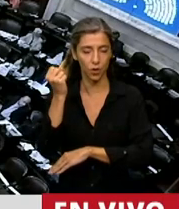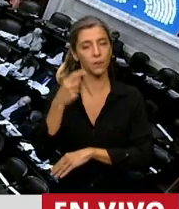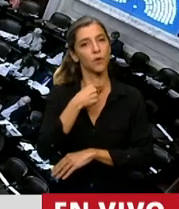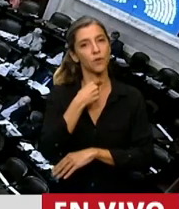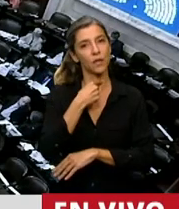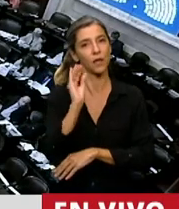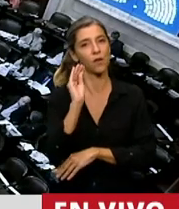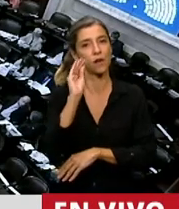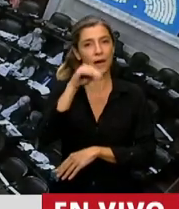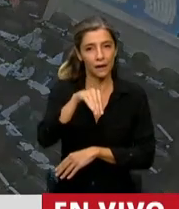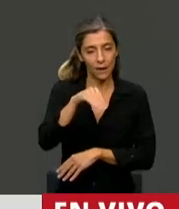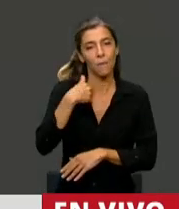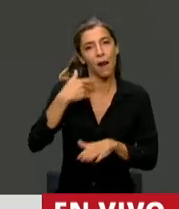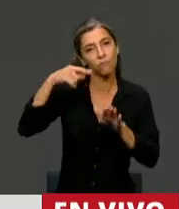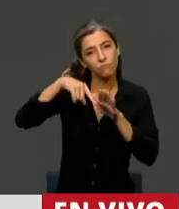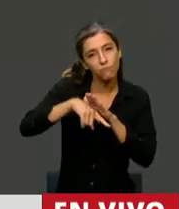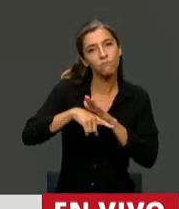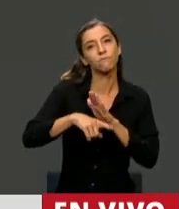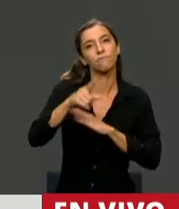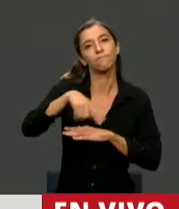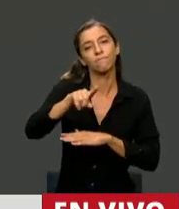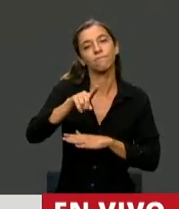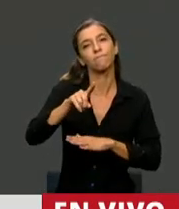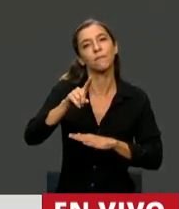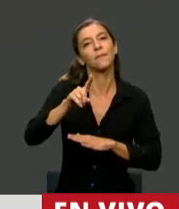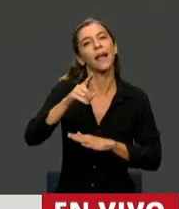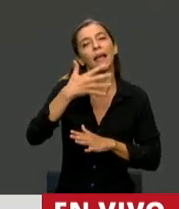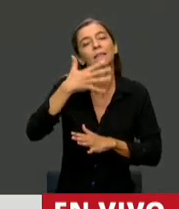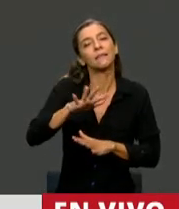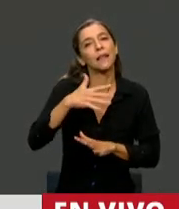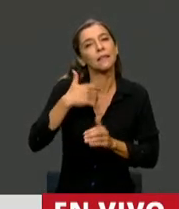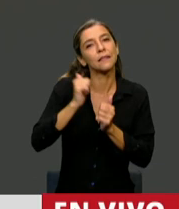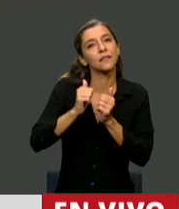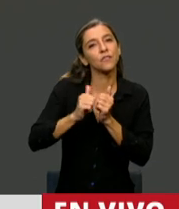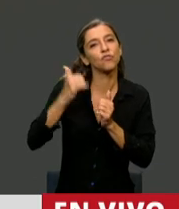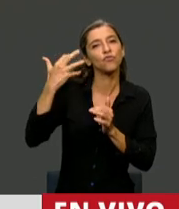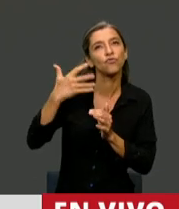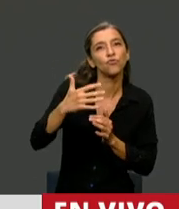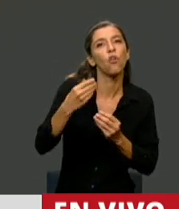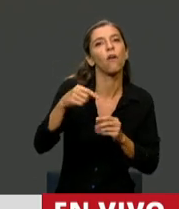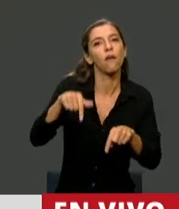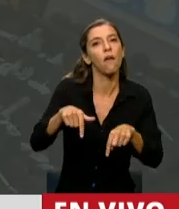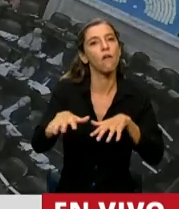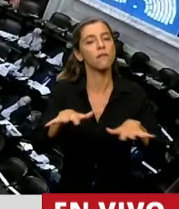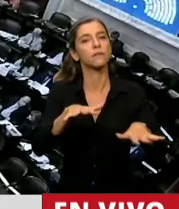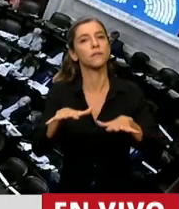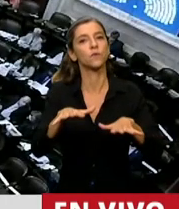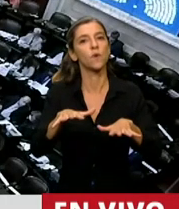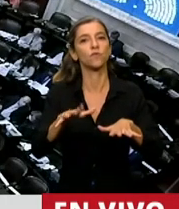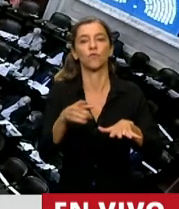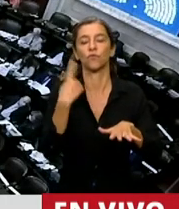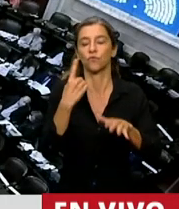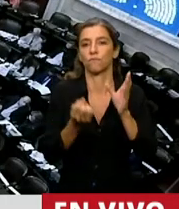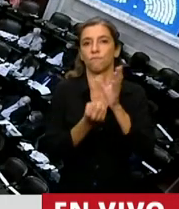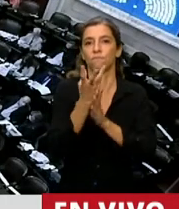el informe sobre el proyecto, profundizar un poco en el contexto histórico en el cual se inscribe, porque de ahí emana, a